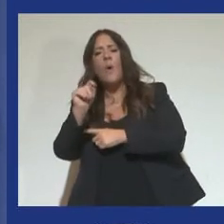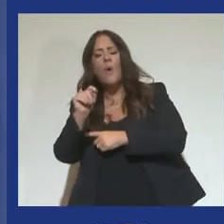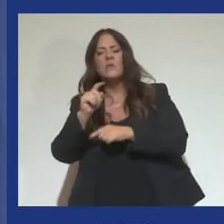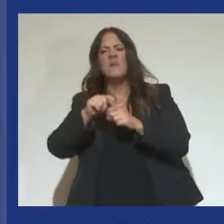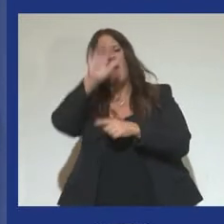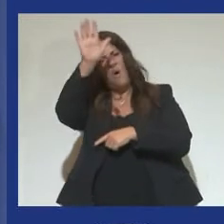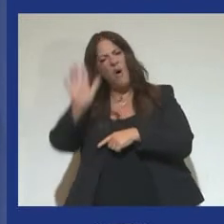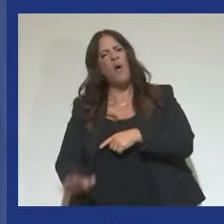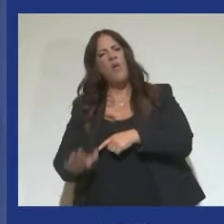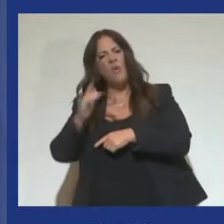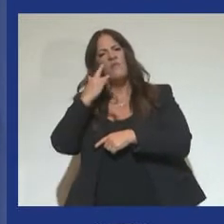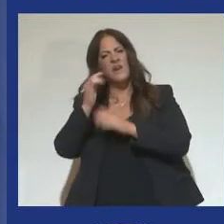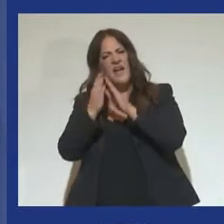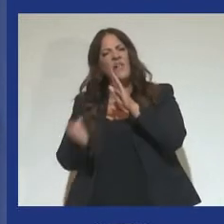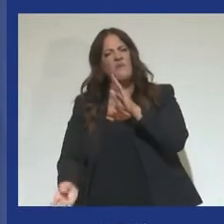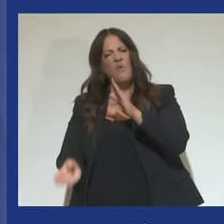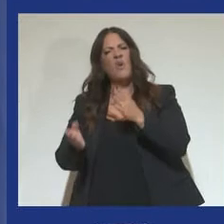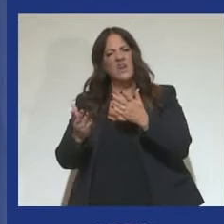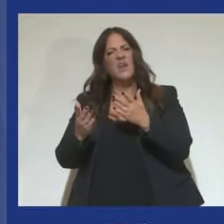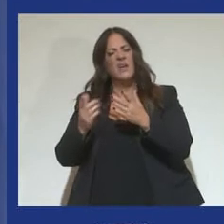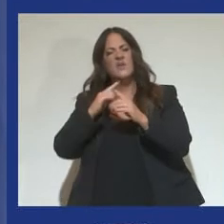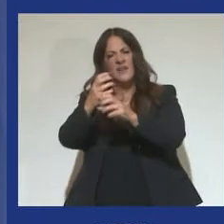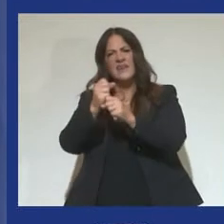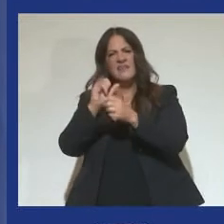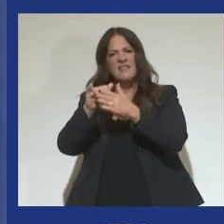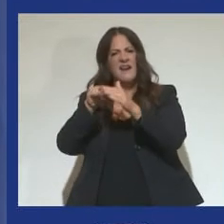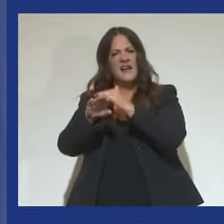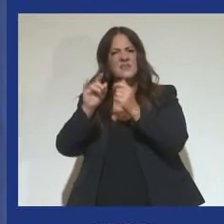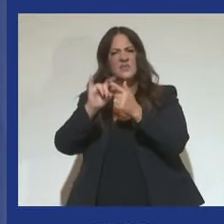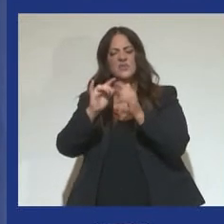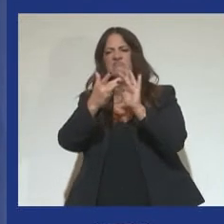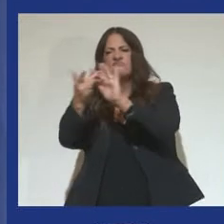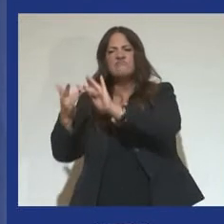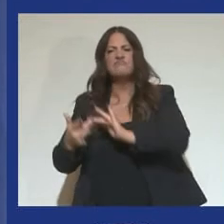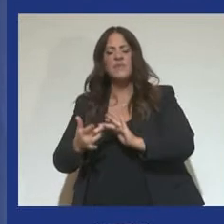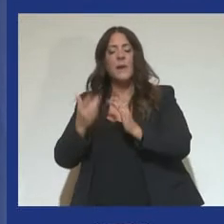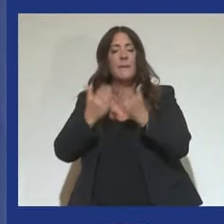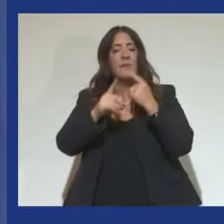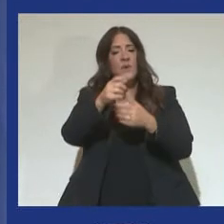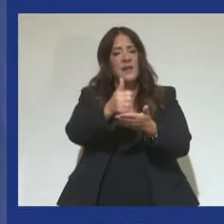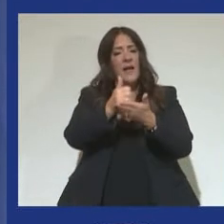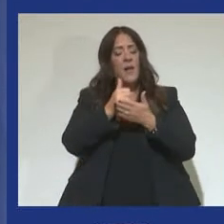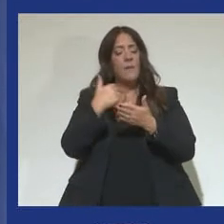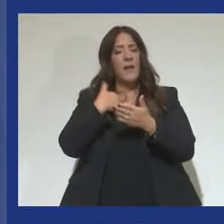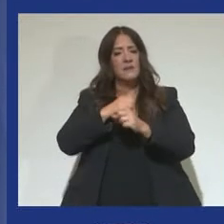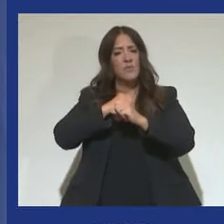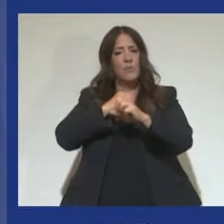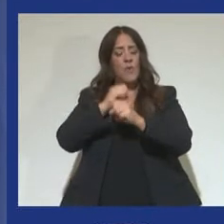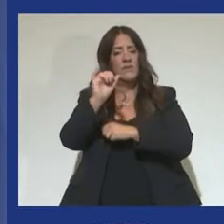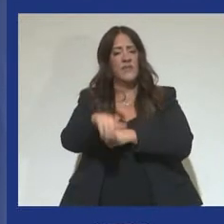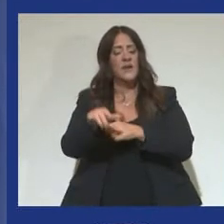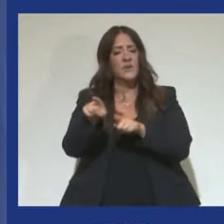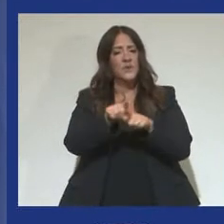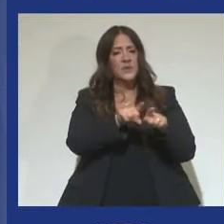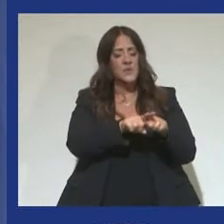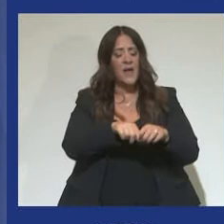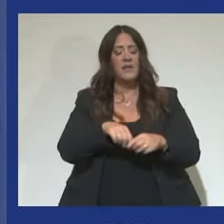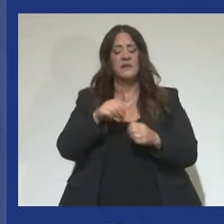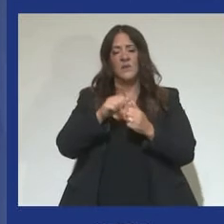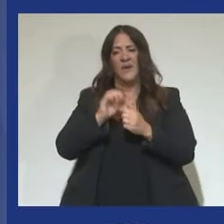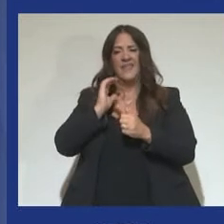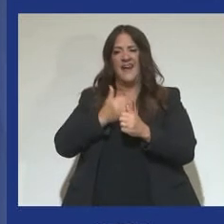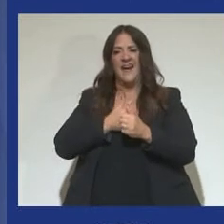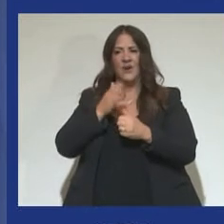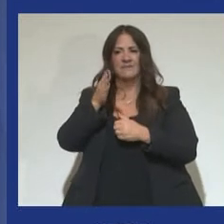través del estado de california para que puedan ver específicamente tal vez ustedes pueden ayudar a promocionar también esto en su red